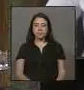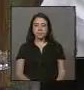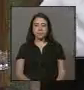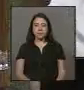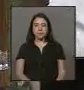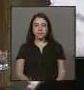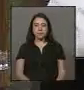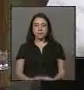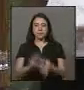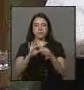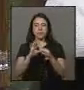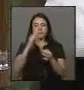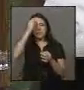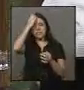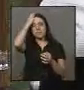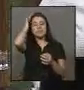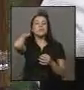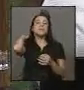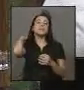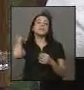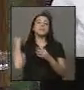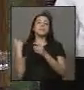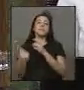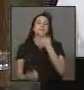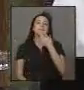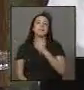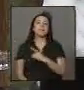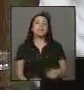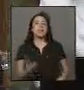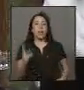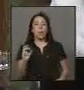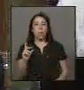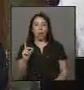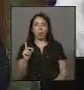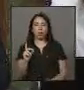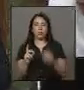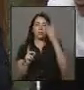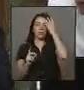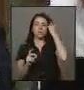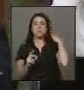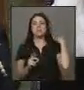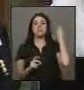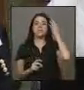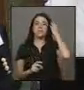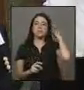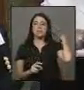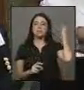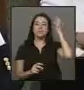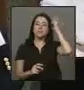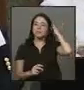Sí, Ward primero. Por... Gracias, señora diputada. Tiene la palabra don Felipe Ward. Muchas gracias, presidente.